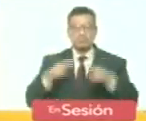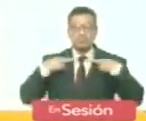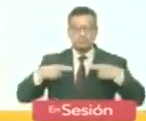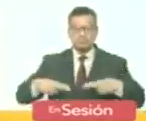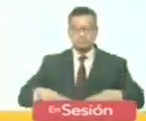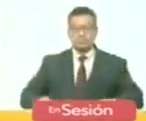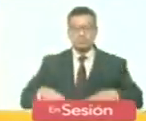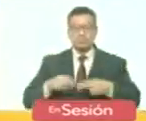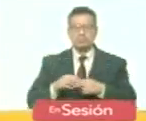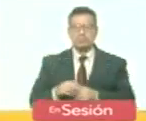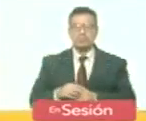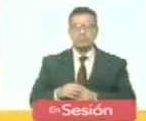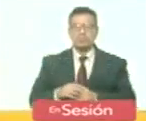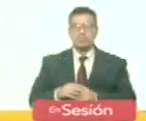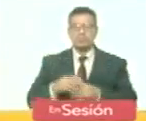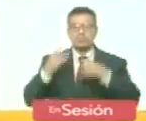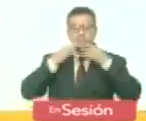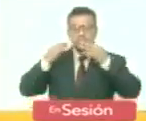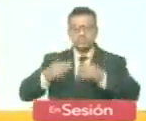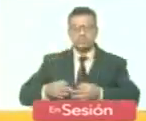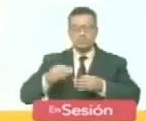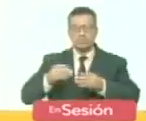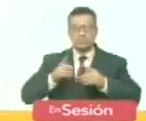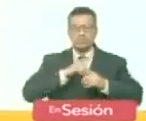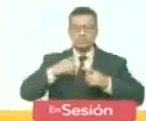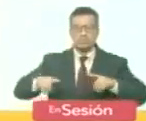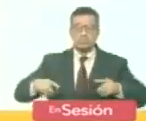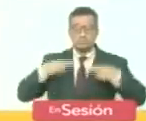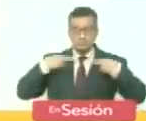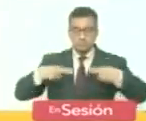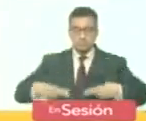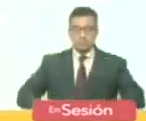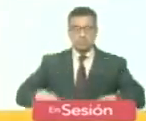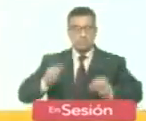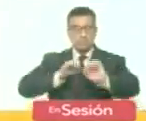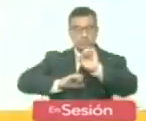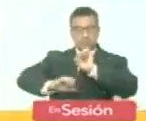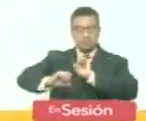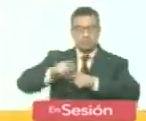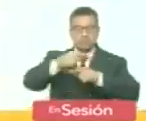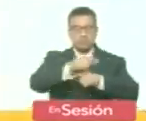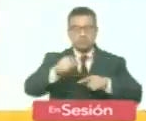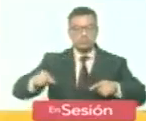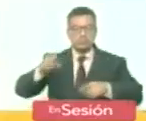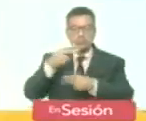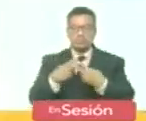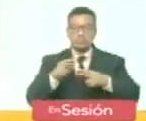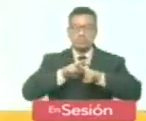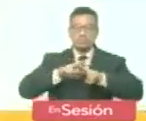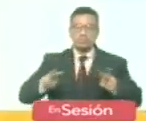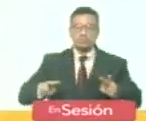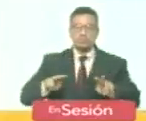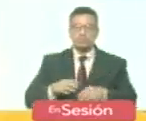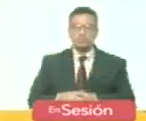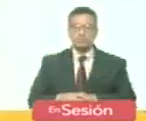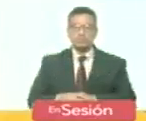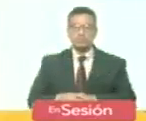humanista, garante de los derechos humanos y defensora de la paz. De manera